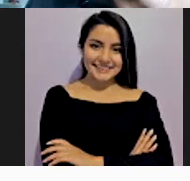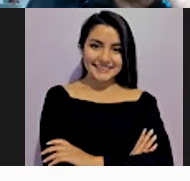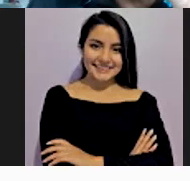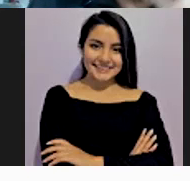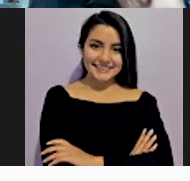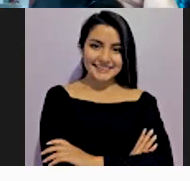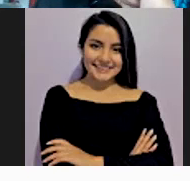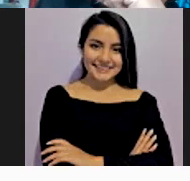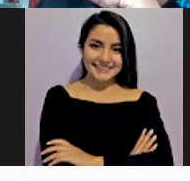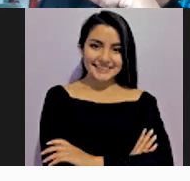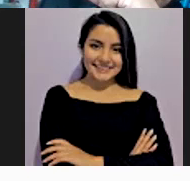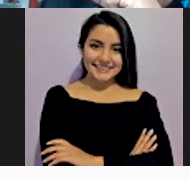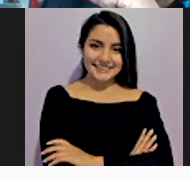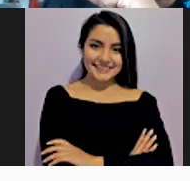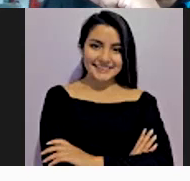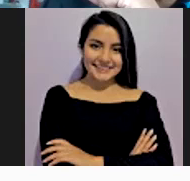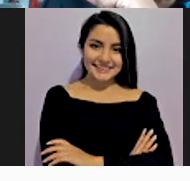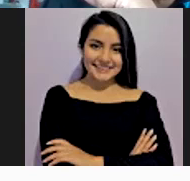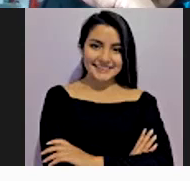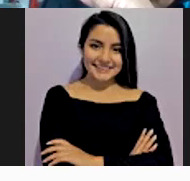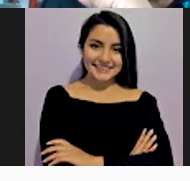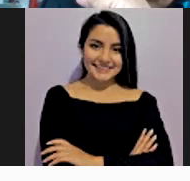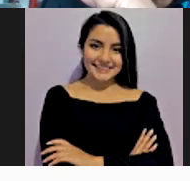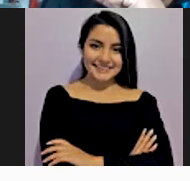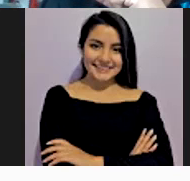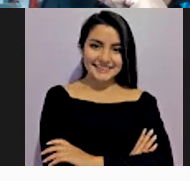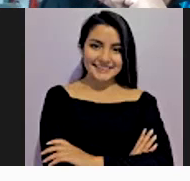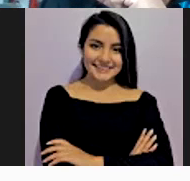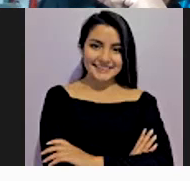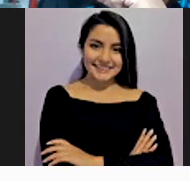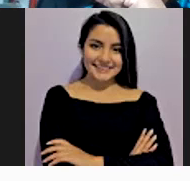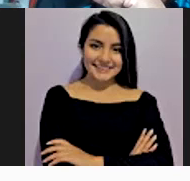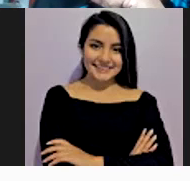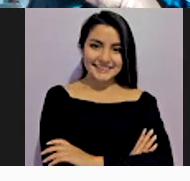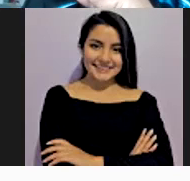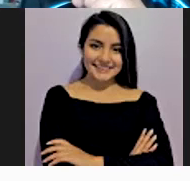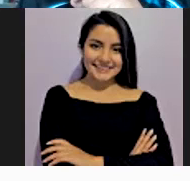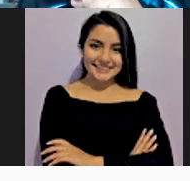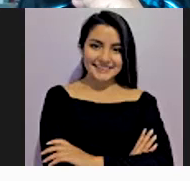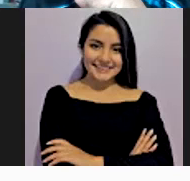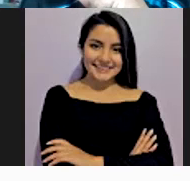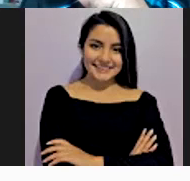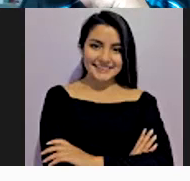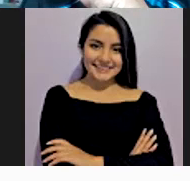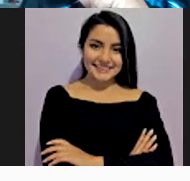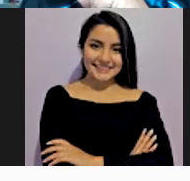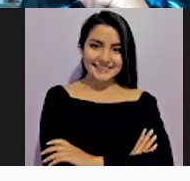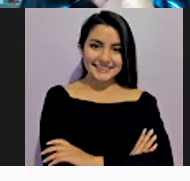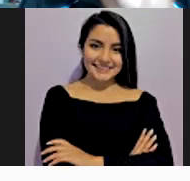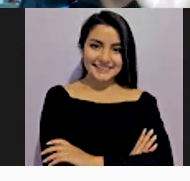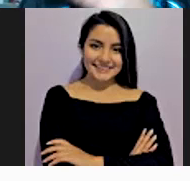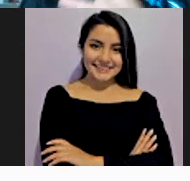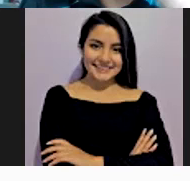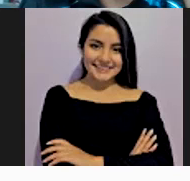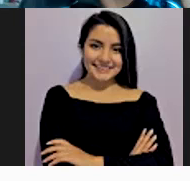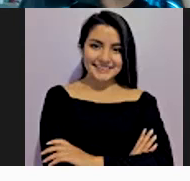bueno, no tanto así, verá. Vamos a, igual lo razonamos como esta, vamos a razonar lo mismo acá. Ya, la verdad que en el río, y